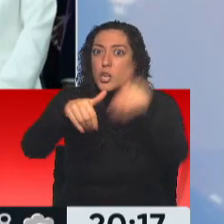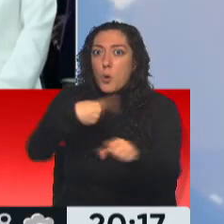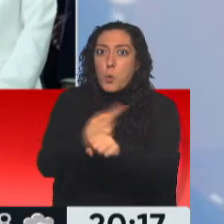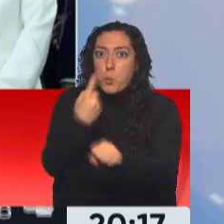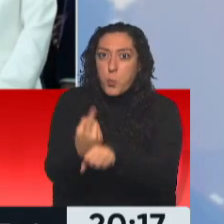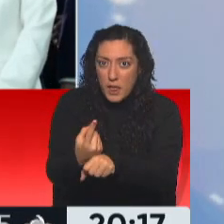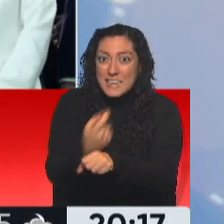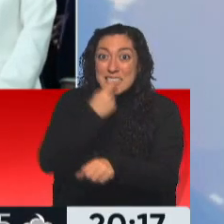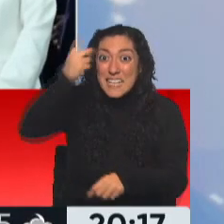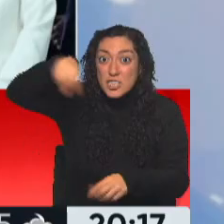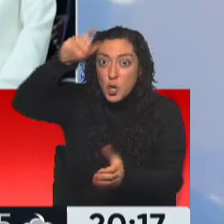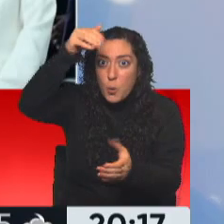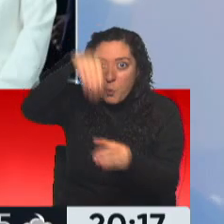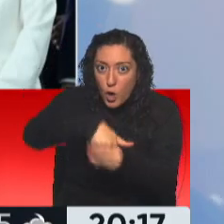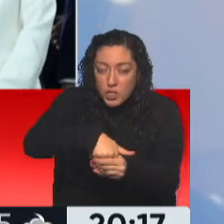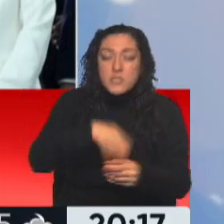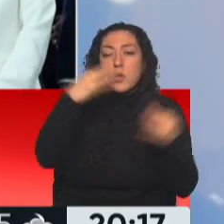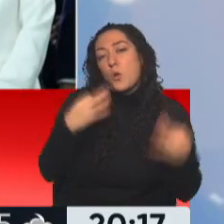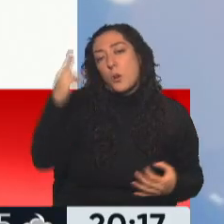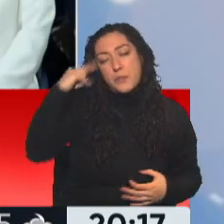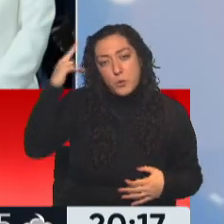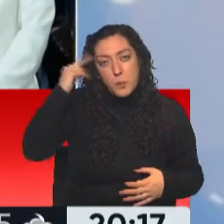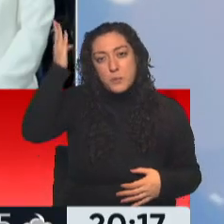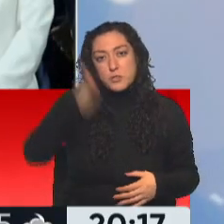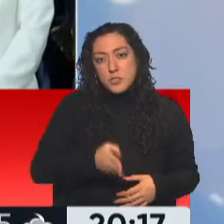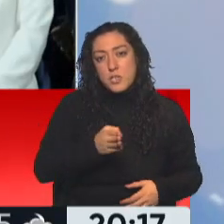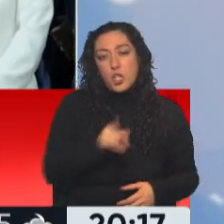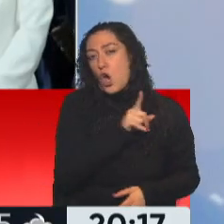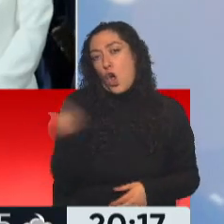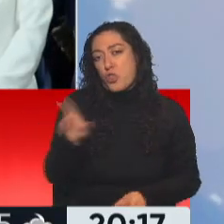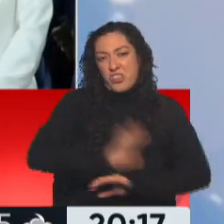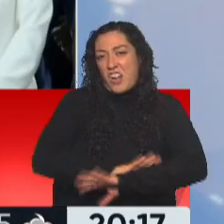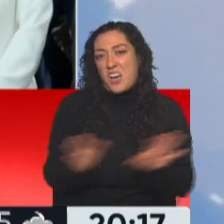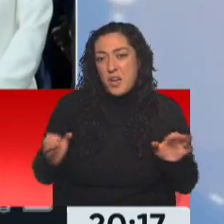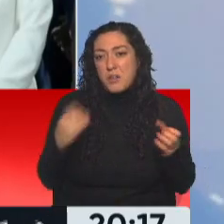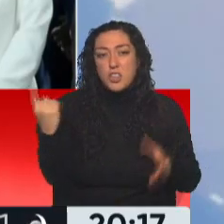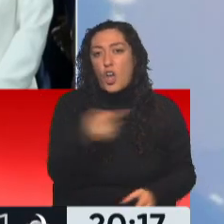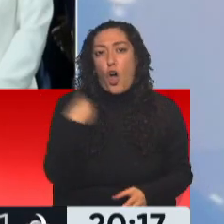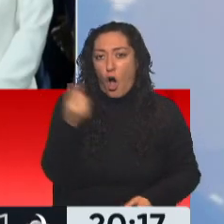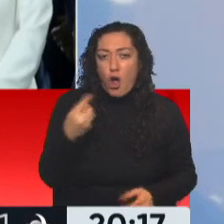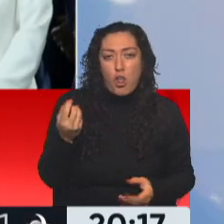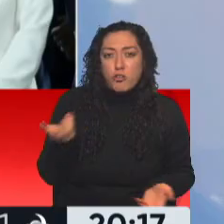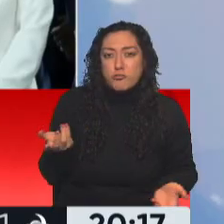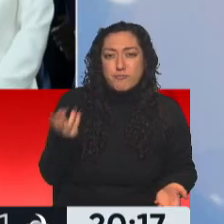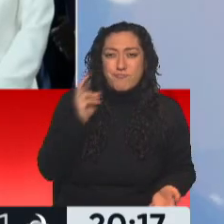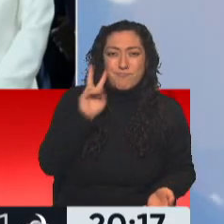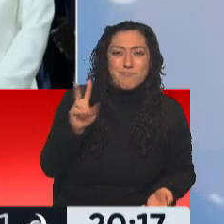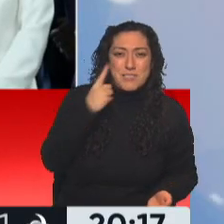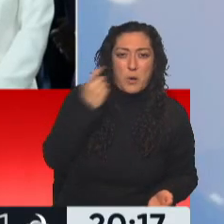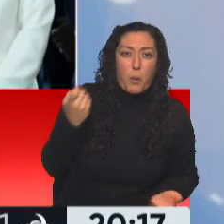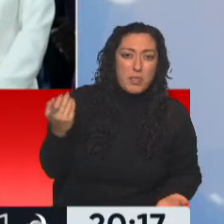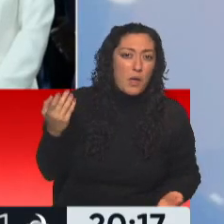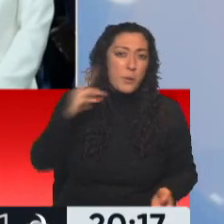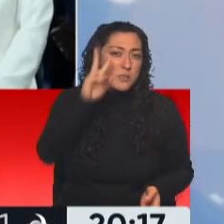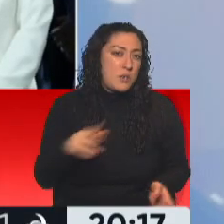están afuera hubiesen votado, el 99% hubiese votado en contra de Maduro, porque todos le mentaron la madre cuando estaban saliendo de Venezuela,